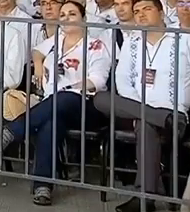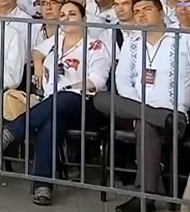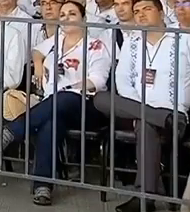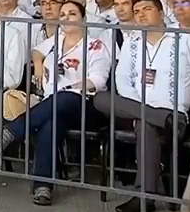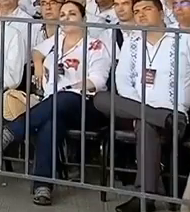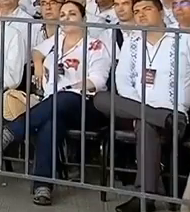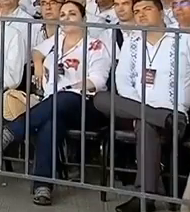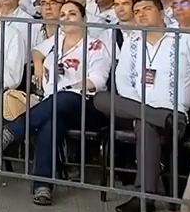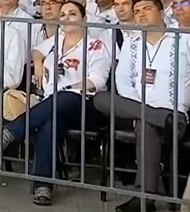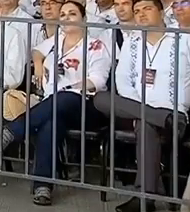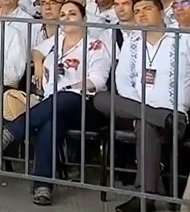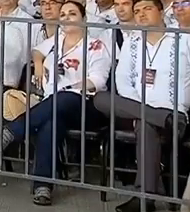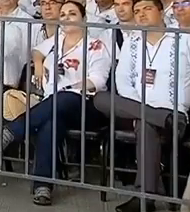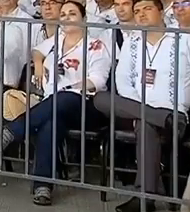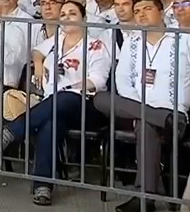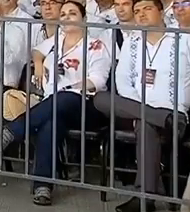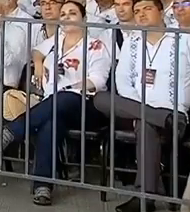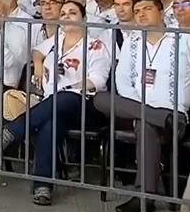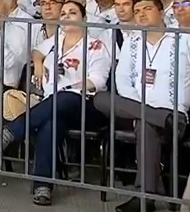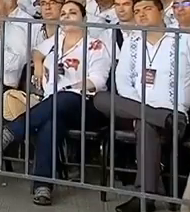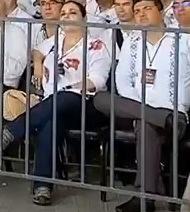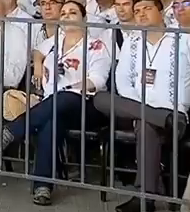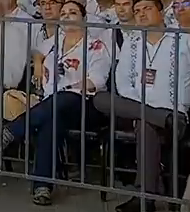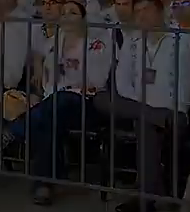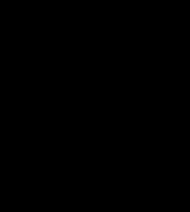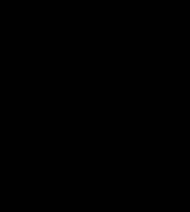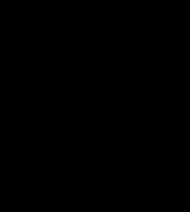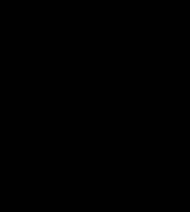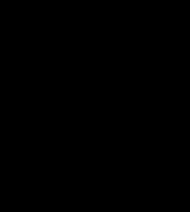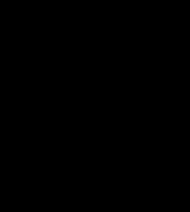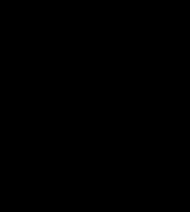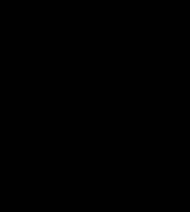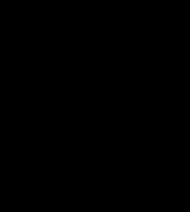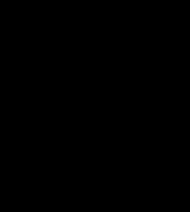Se cayó la producción con la mal llamada.